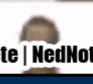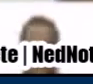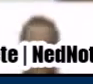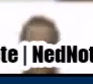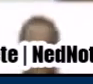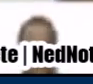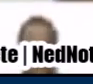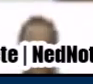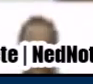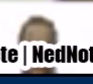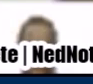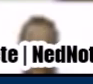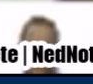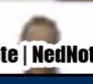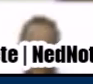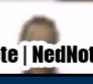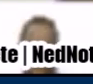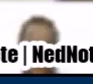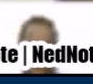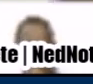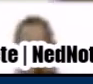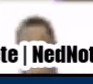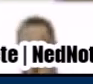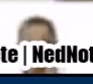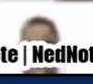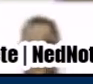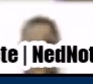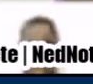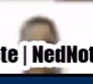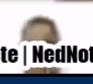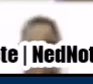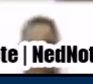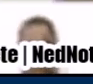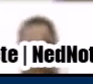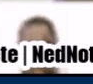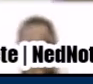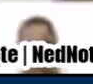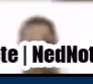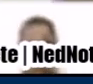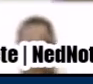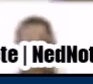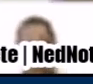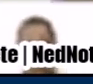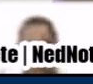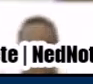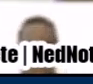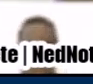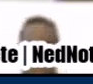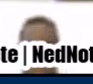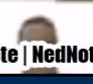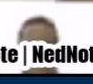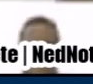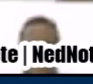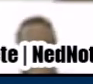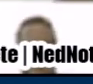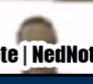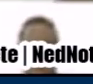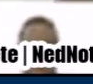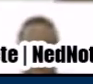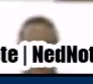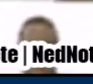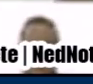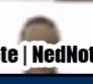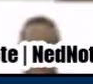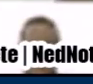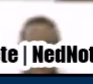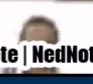dilema. El dilema son, para nosotros, no puede haber ese dilema, eso tiene que ser incluso para la dictadura, para el régimen. Para nosotros debe ser